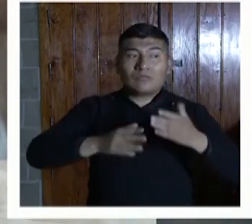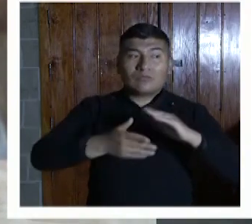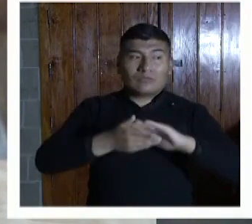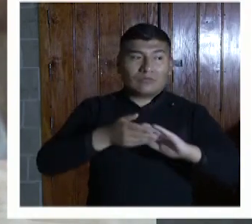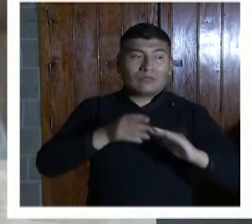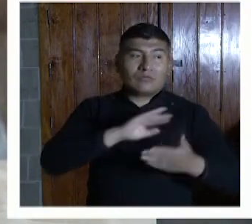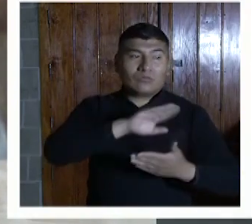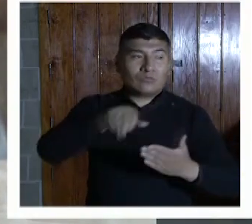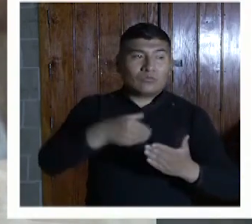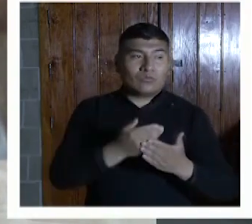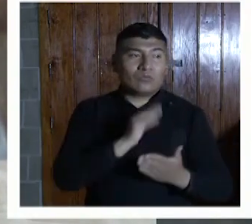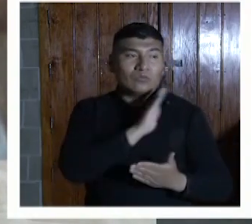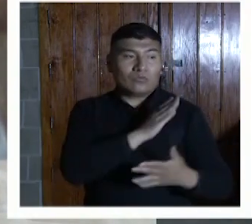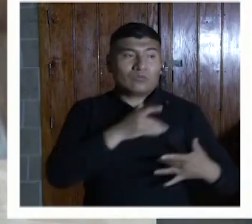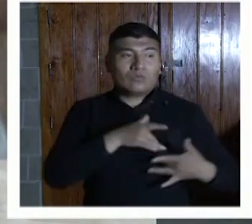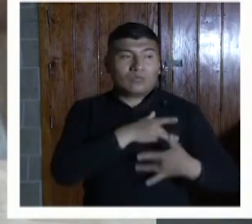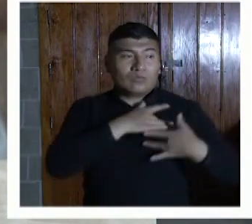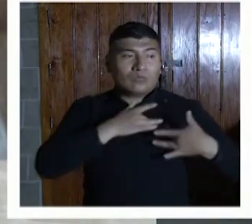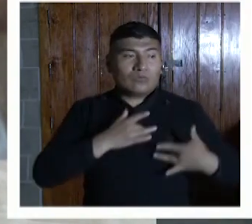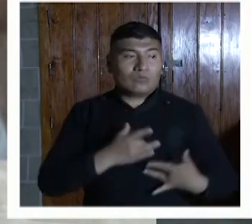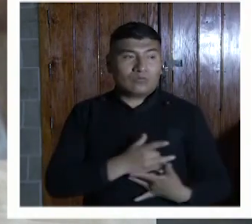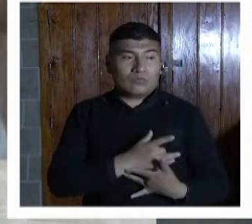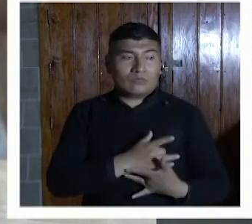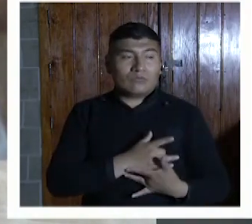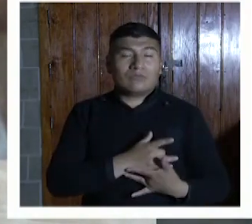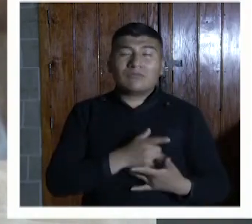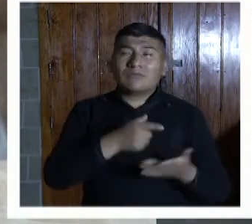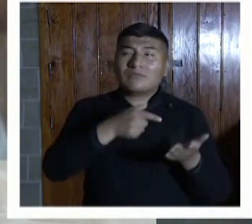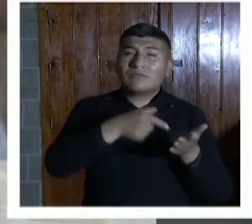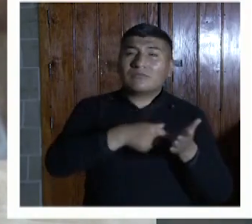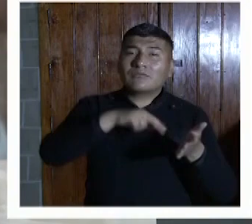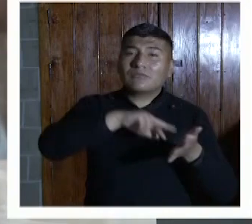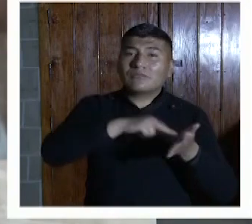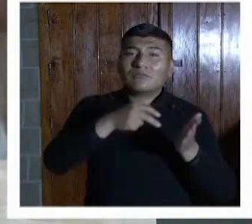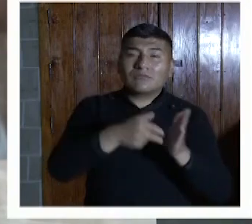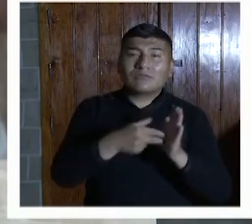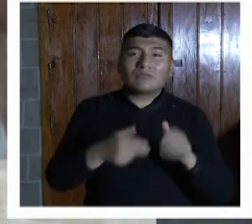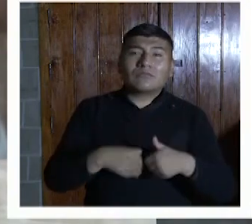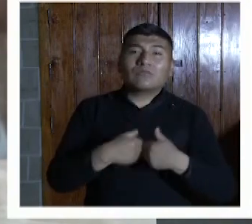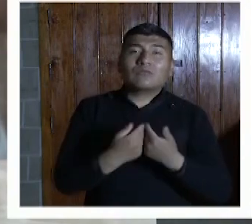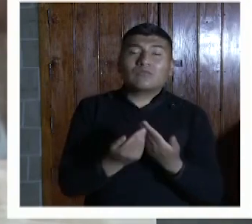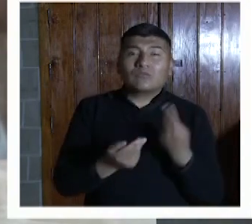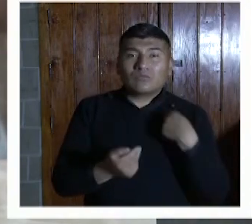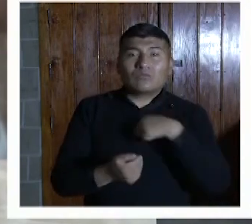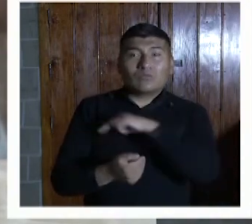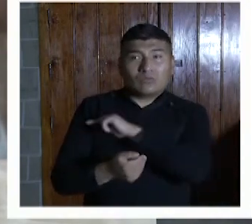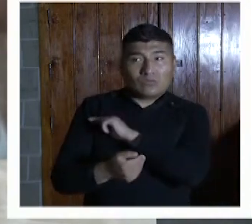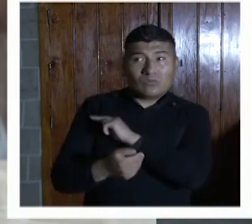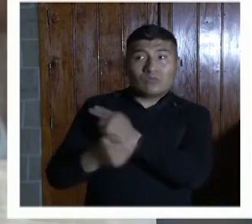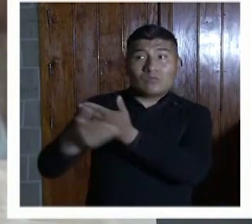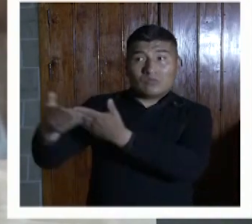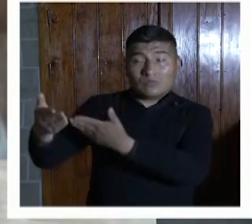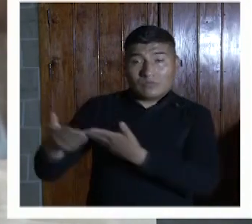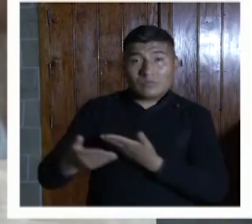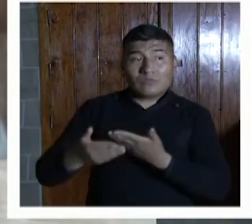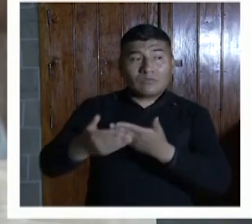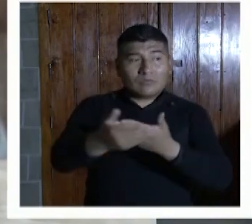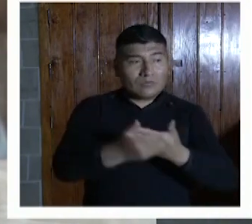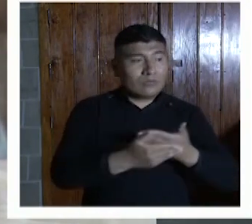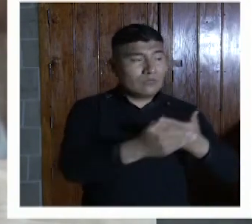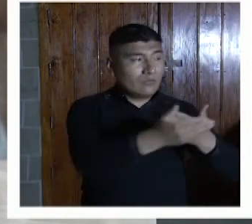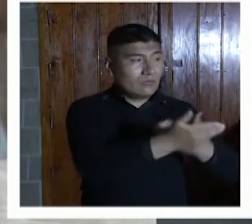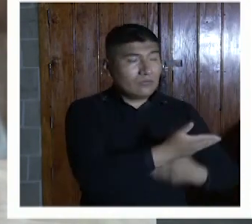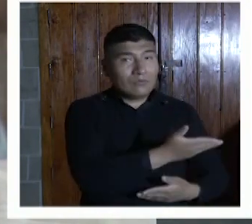corazón. Este es un signo de cómo nosotros también estamos invitados a meditar,